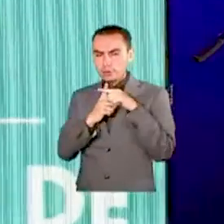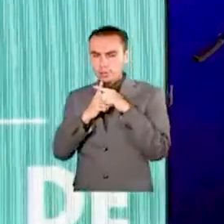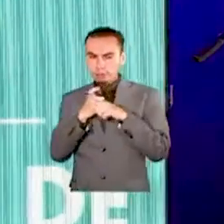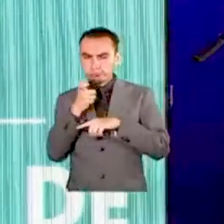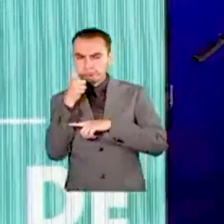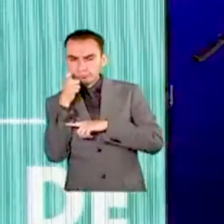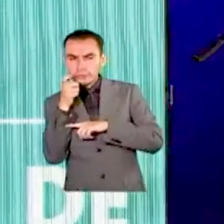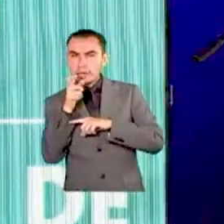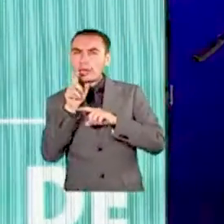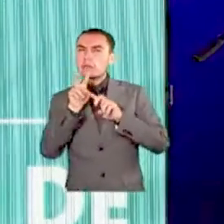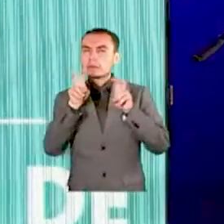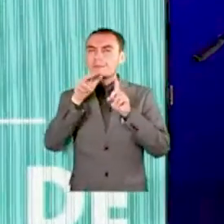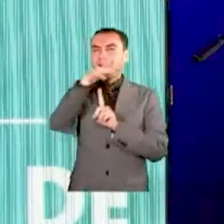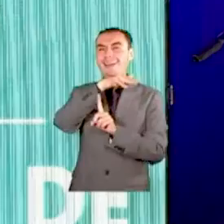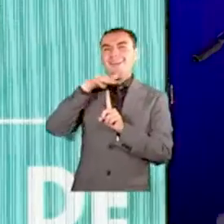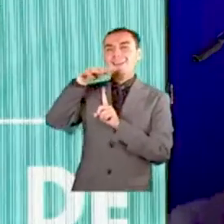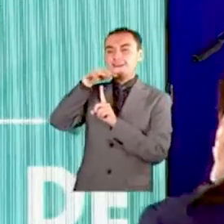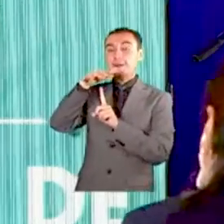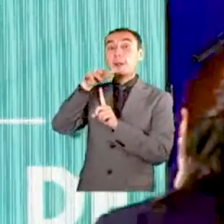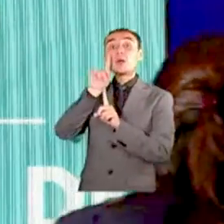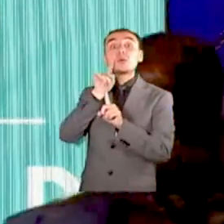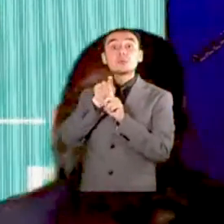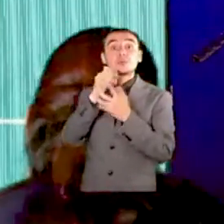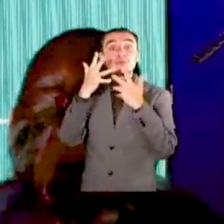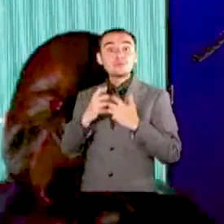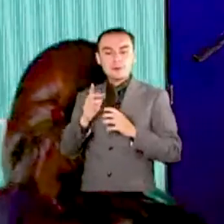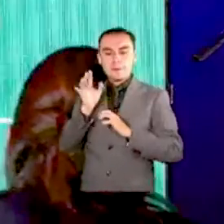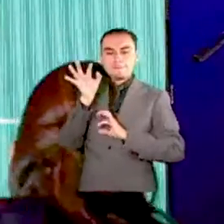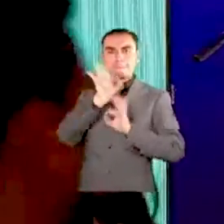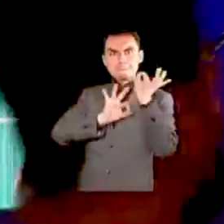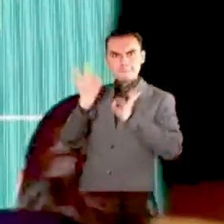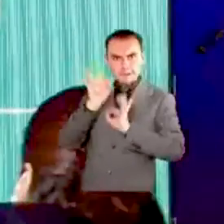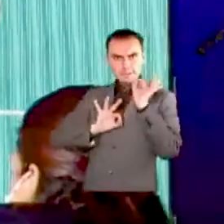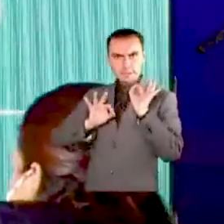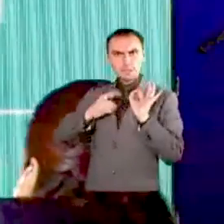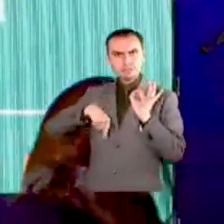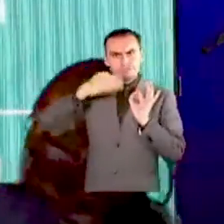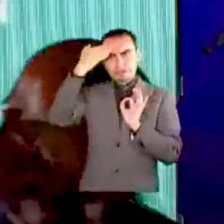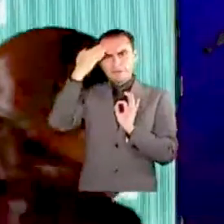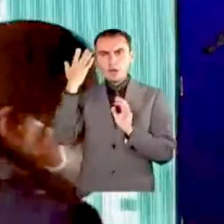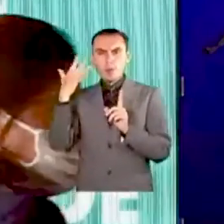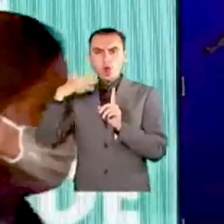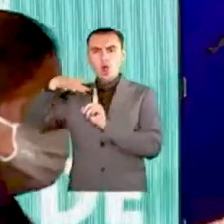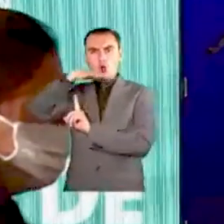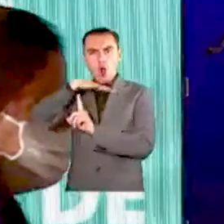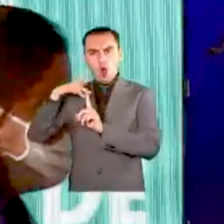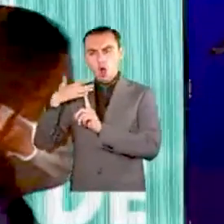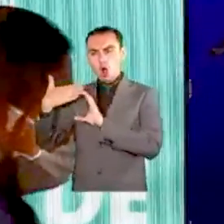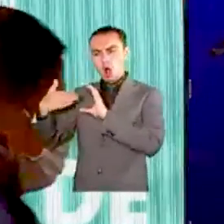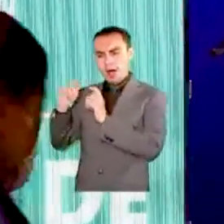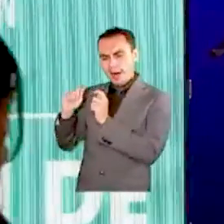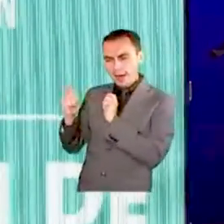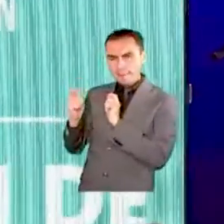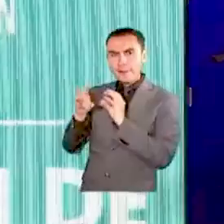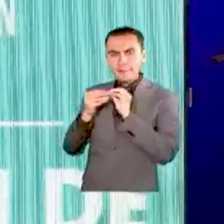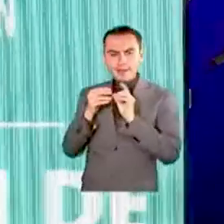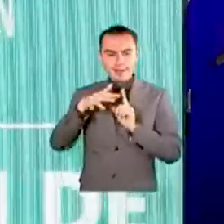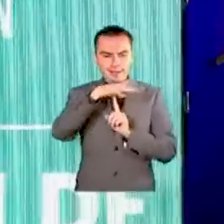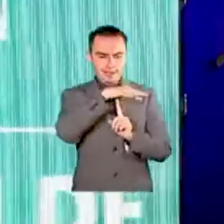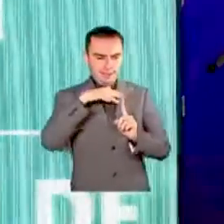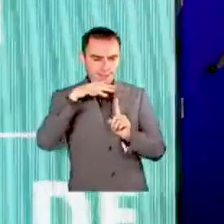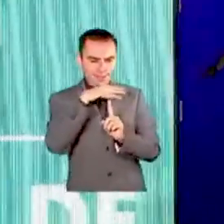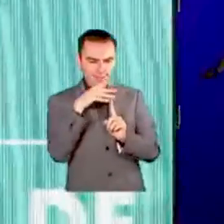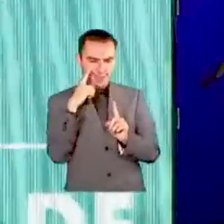tema ambiental. Desde su función preventiva, generó acciones frente al cambio climático, la protección de ecosistemas